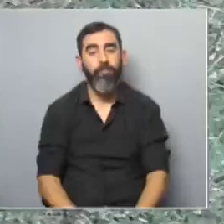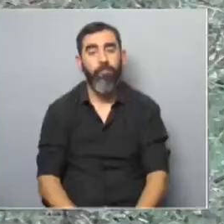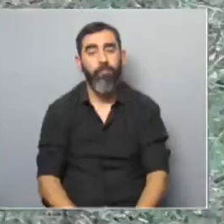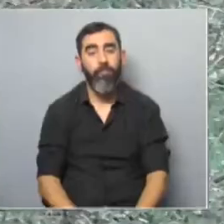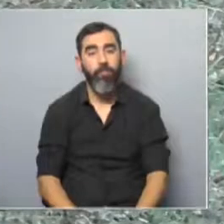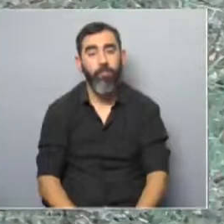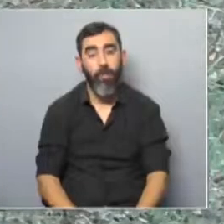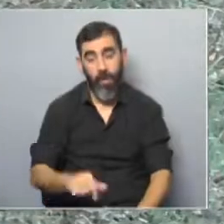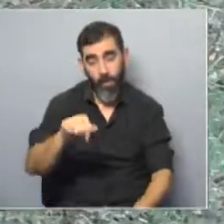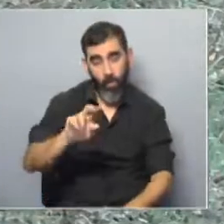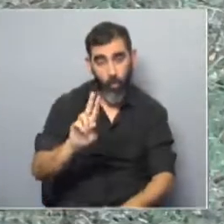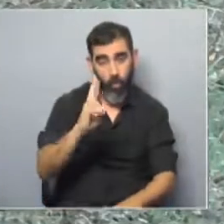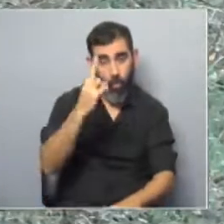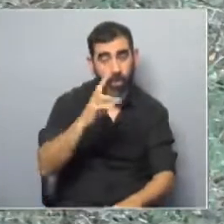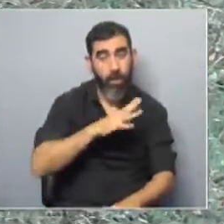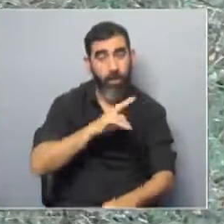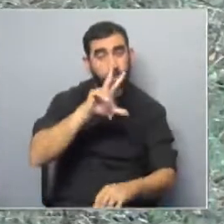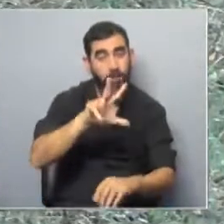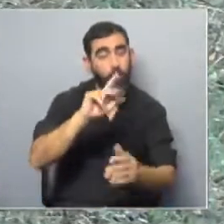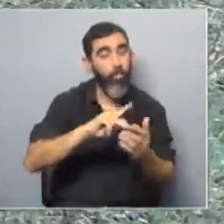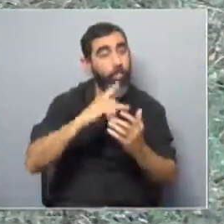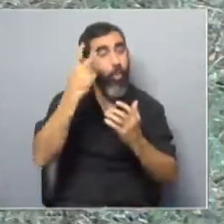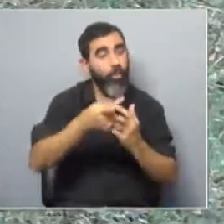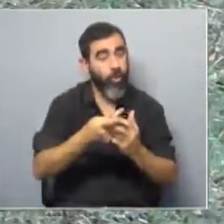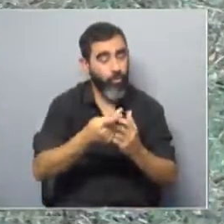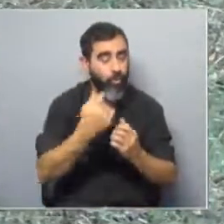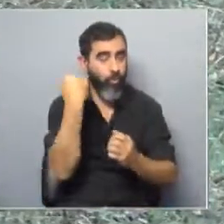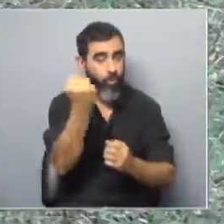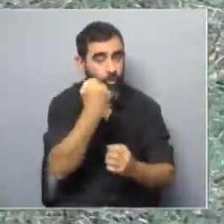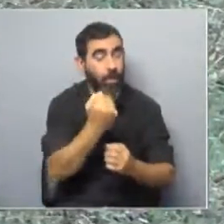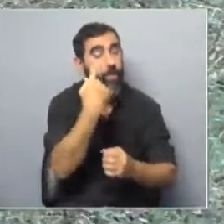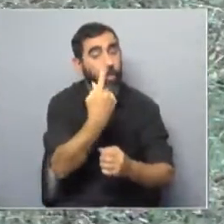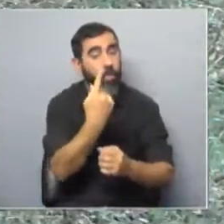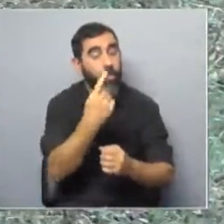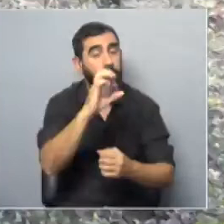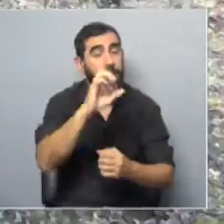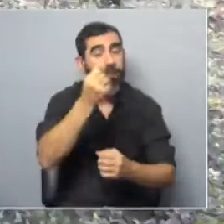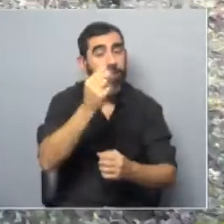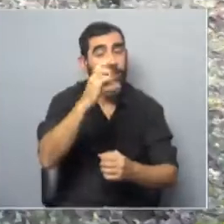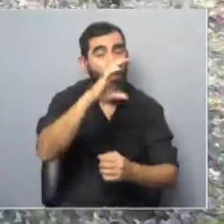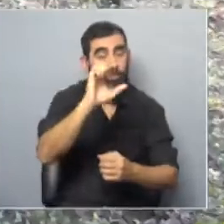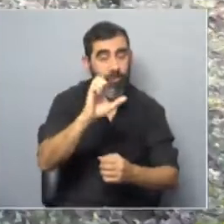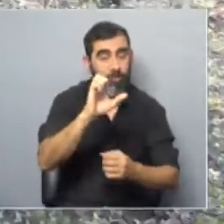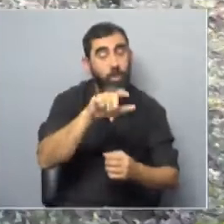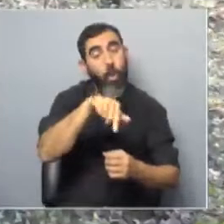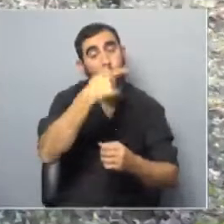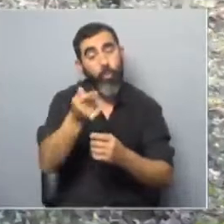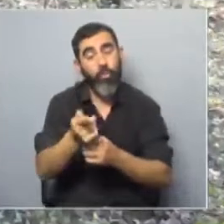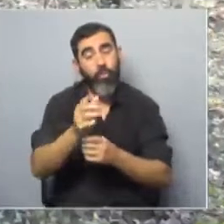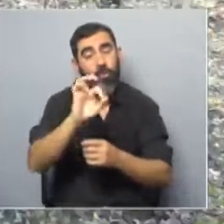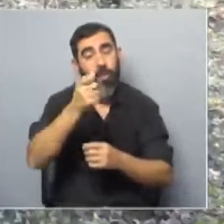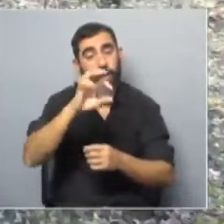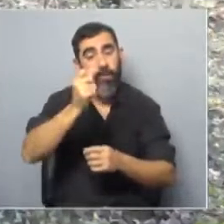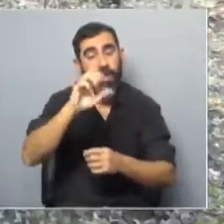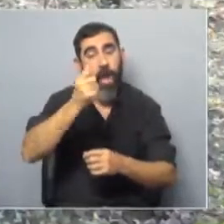Ecobio Uruguay hoy en día tiene 3 grandes proyectos. Uno en la localidad de Sauce de Portezuelo, otro en la localidad de Santa Ana, en